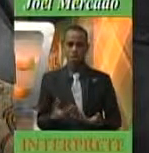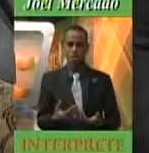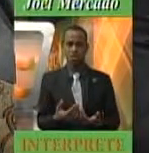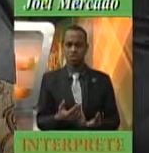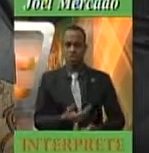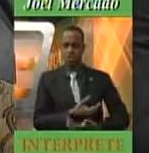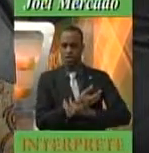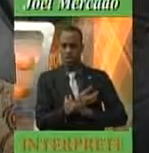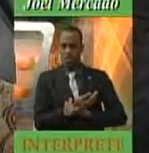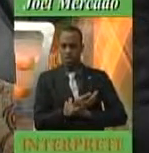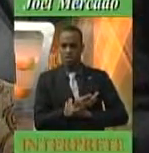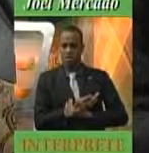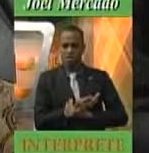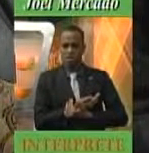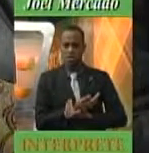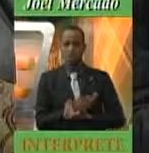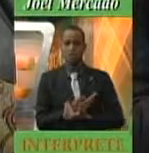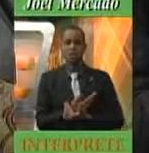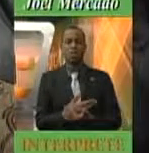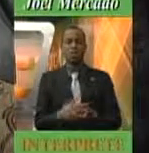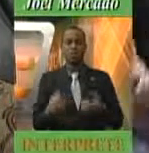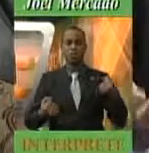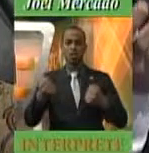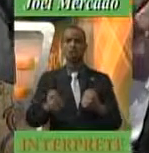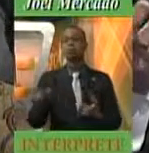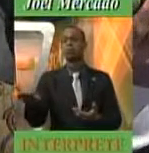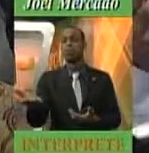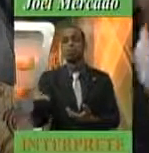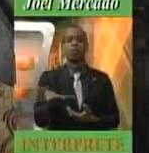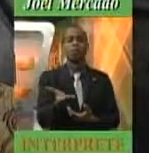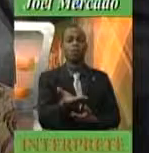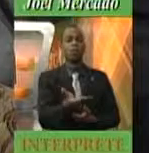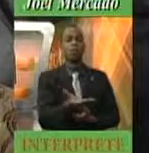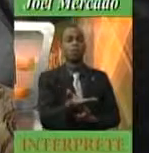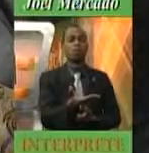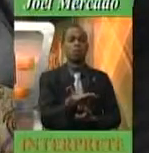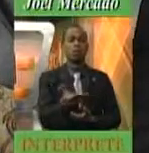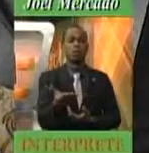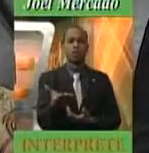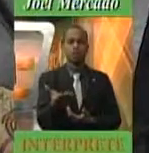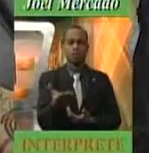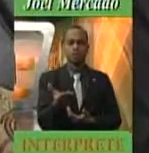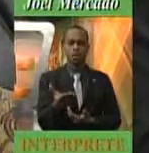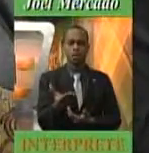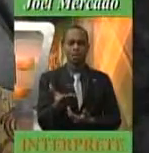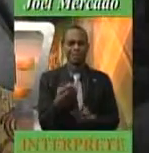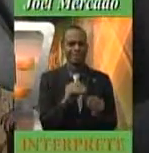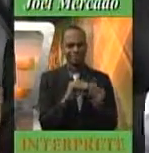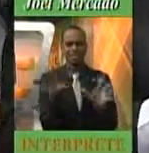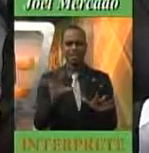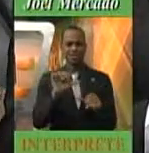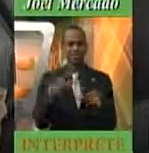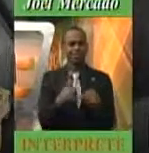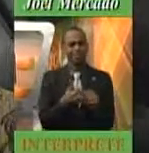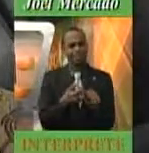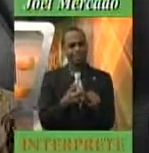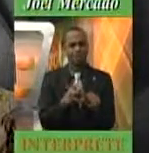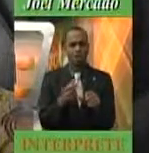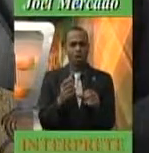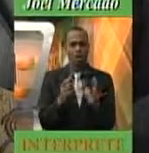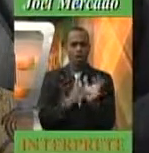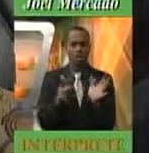de brazos entre los carros pidiendo, siendo utilizado. Y usted dice, bueno, pero es que